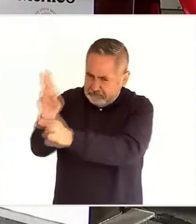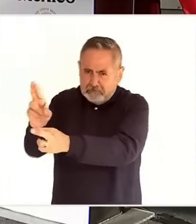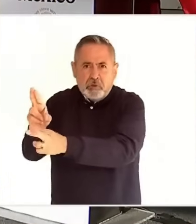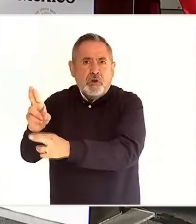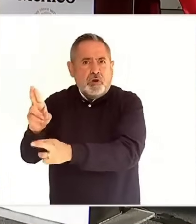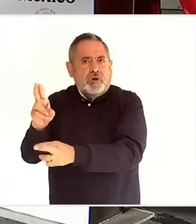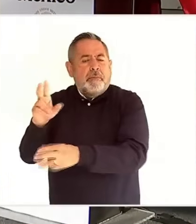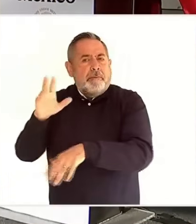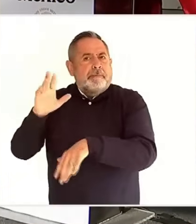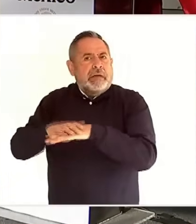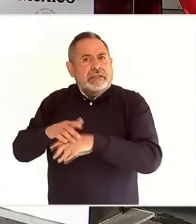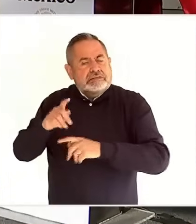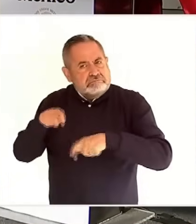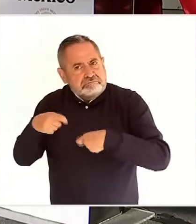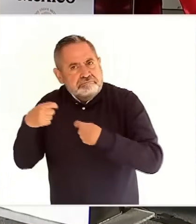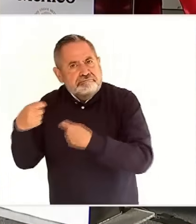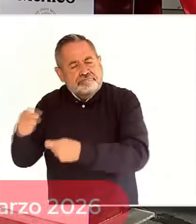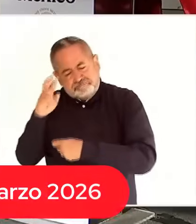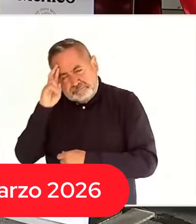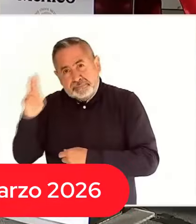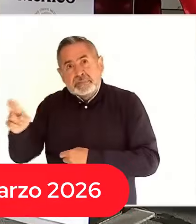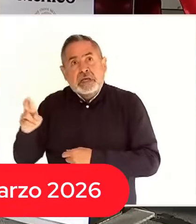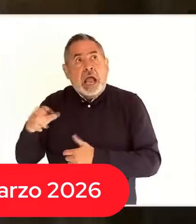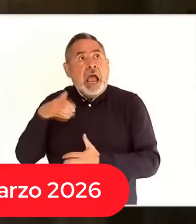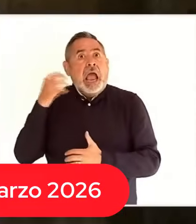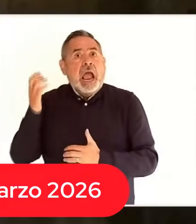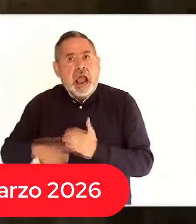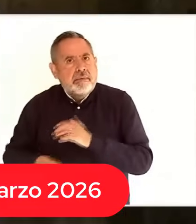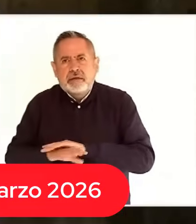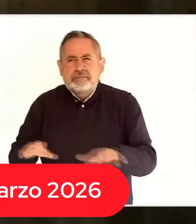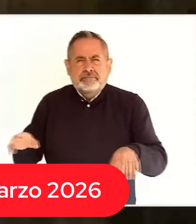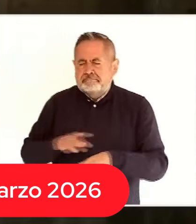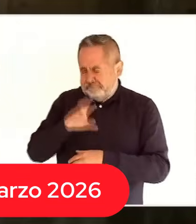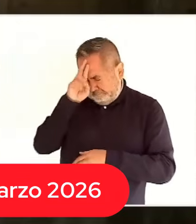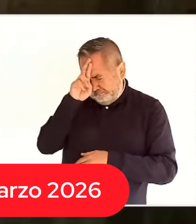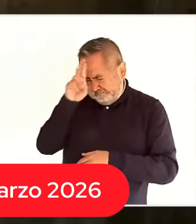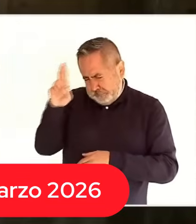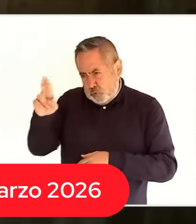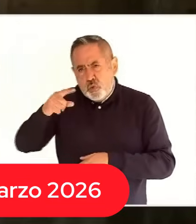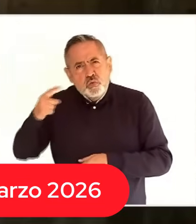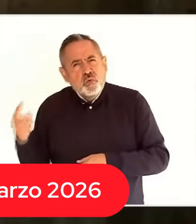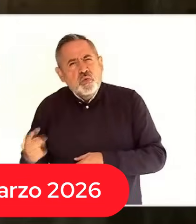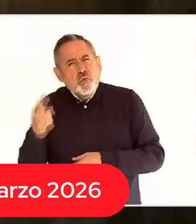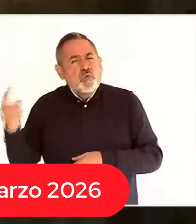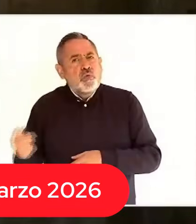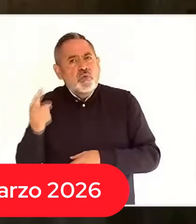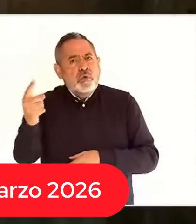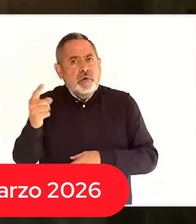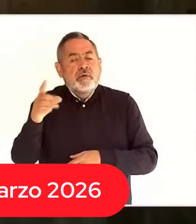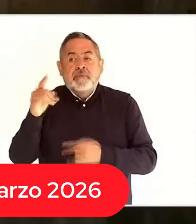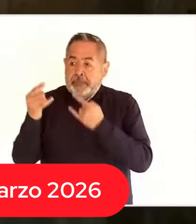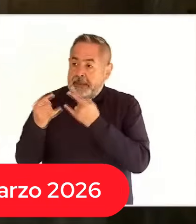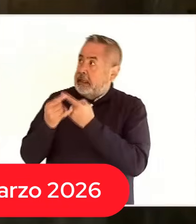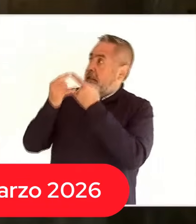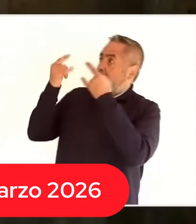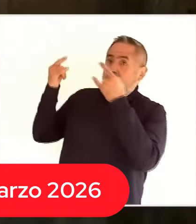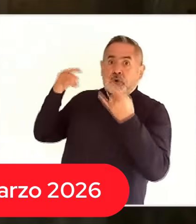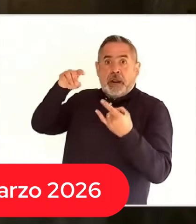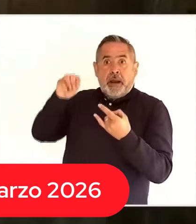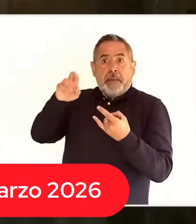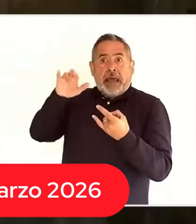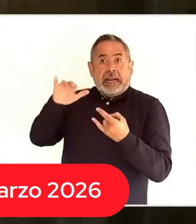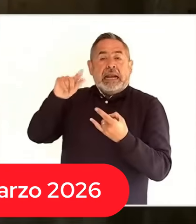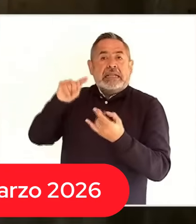reconocimiento que no conoce el paso del tiempo. Pero al evocarte, no te nombro sola,